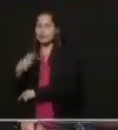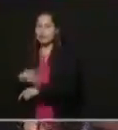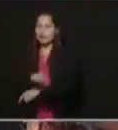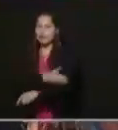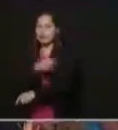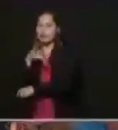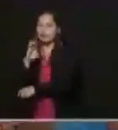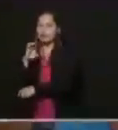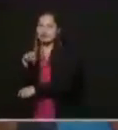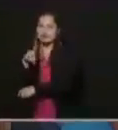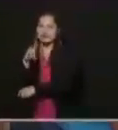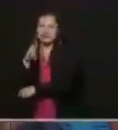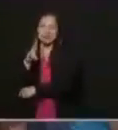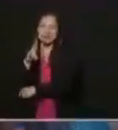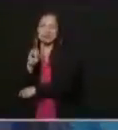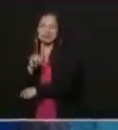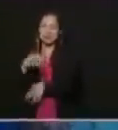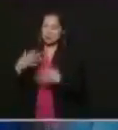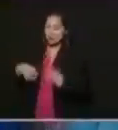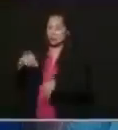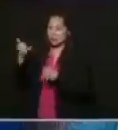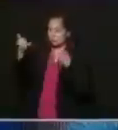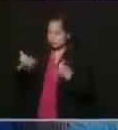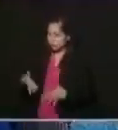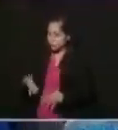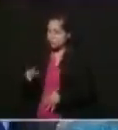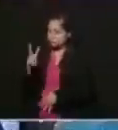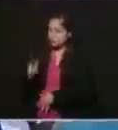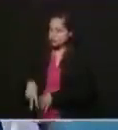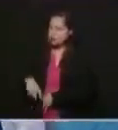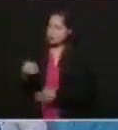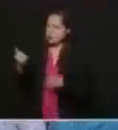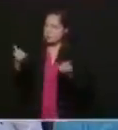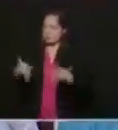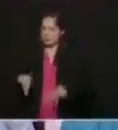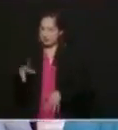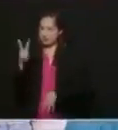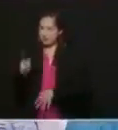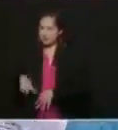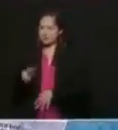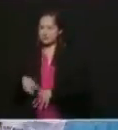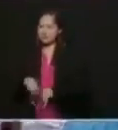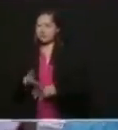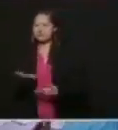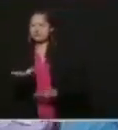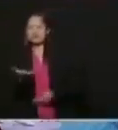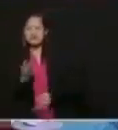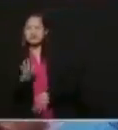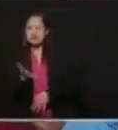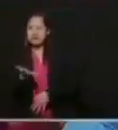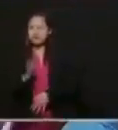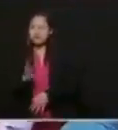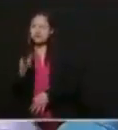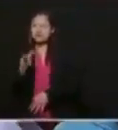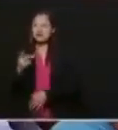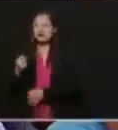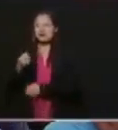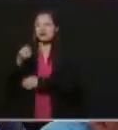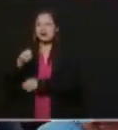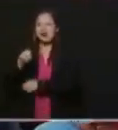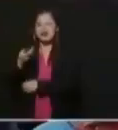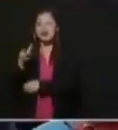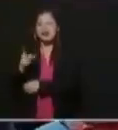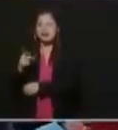precioso. Oye, pero entonces se ve precioso. Pesa. Es pesa, o sea, pesa el bastón. Pesa algo, pero pesa más su simbolismo. Claro.